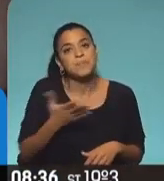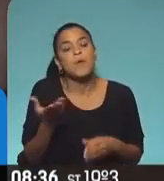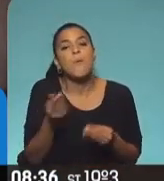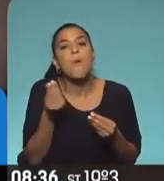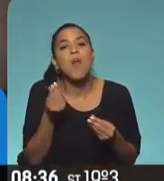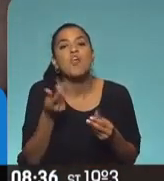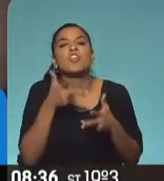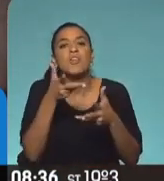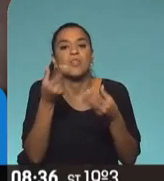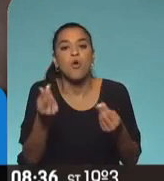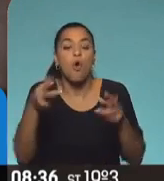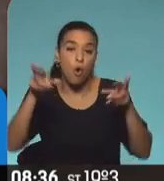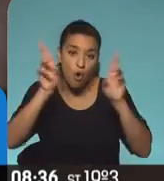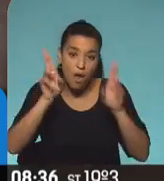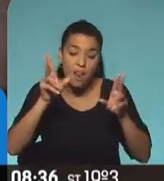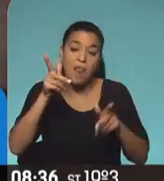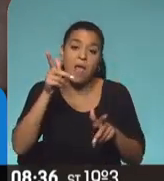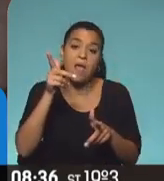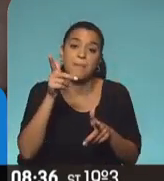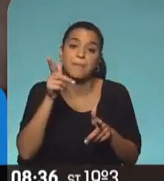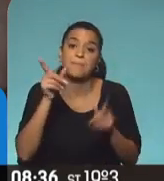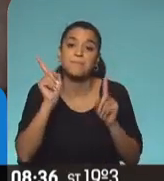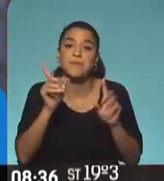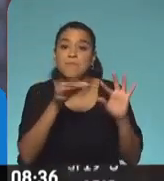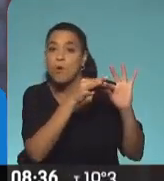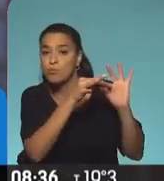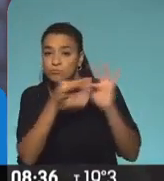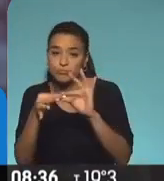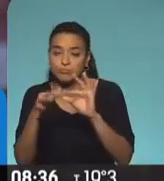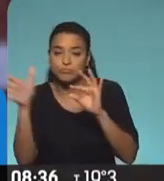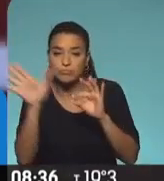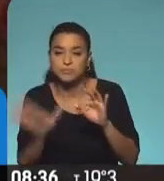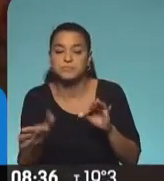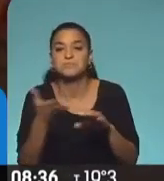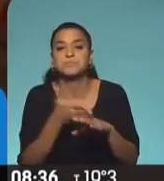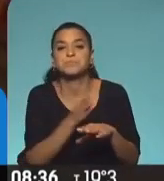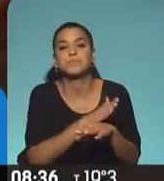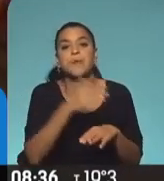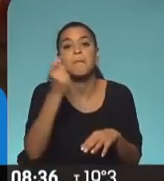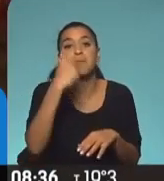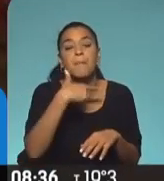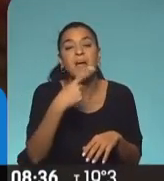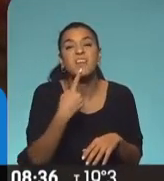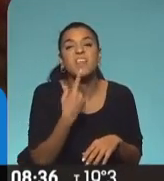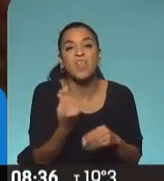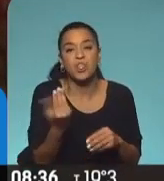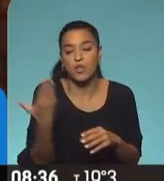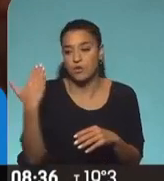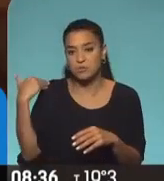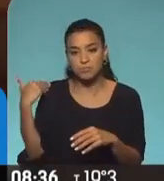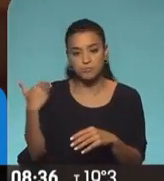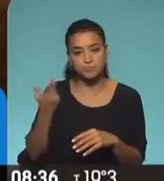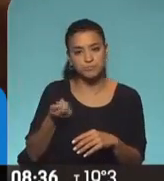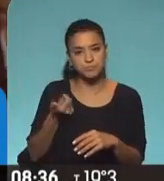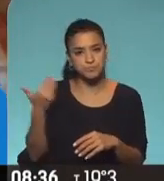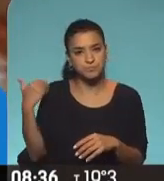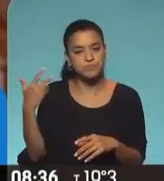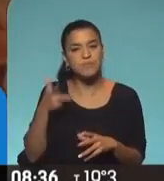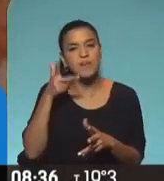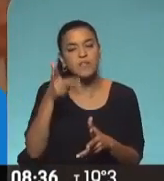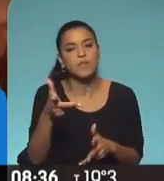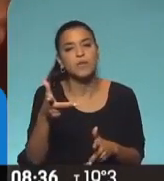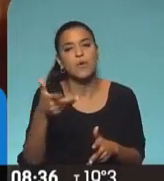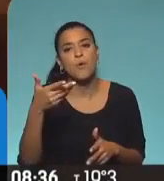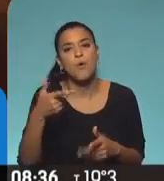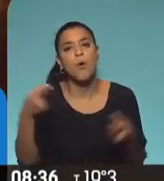lo que ha dicho y ojalá que las palabras estén asociadas a los hechos lo que ha hecho mención mauricio macri en los últimos días cuando ha señalado que hará